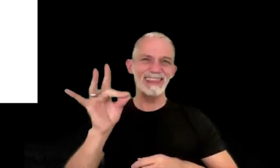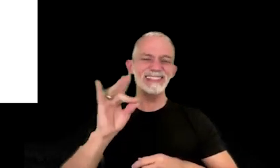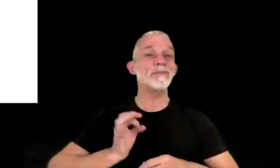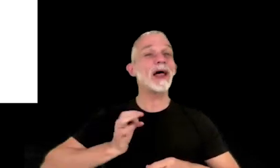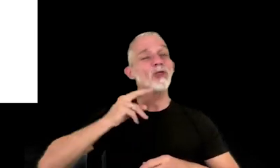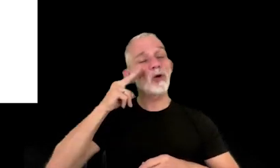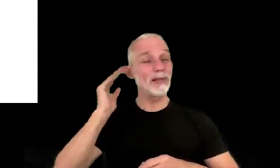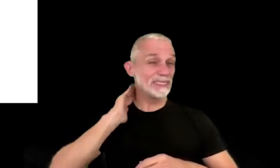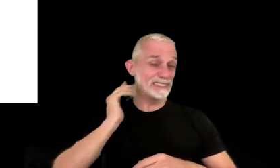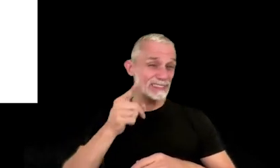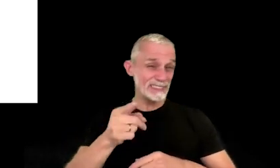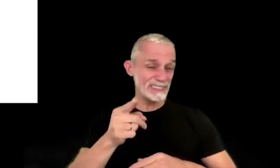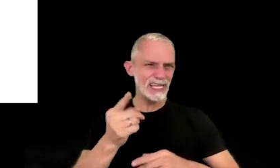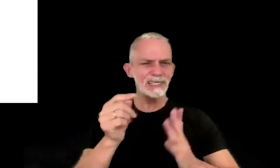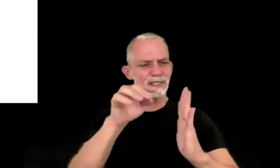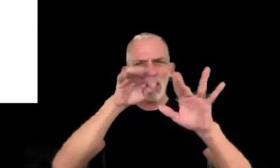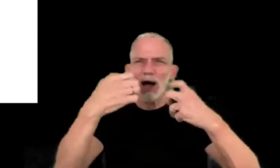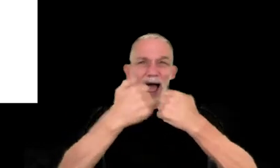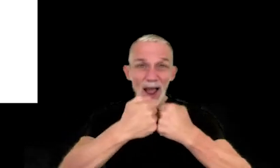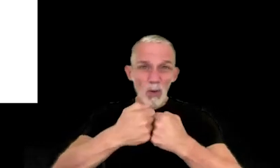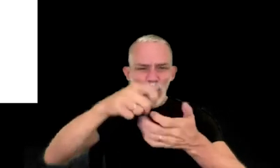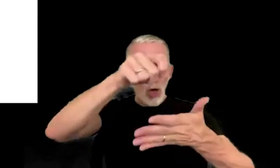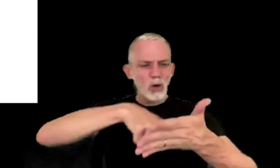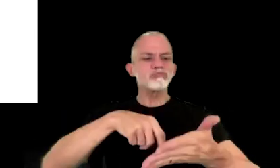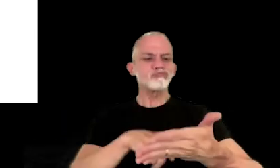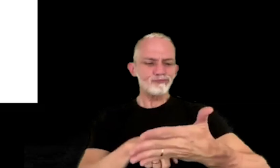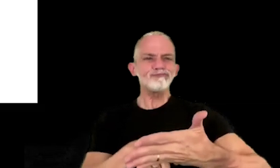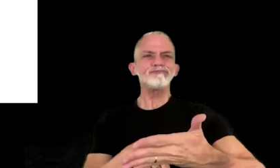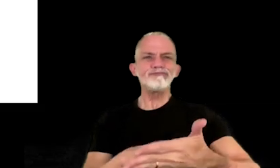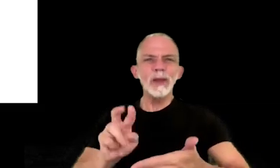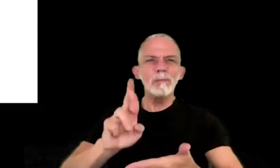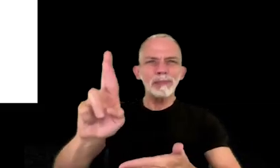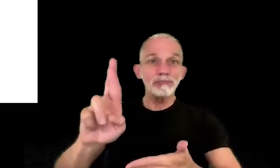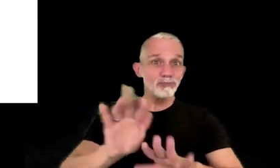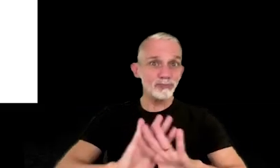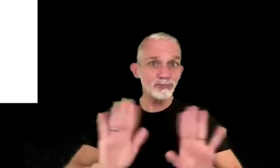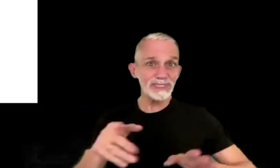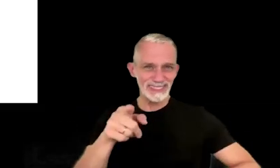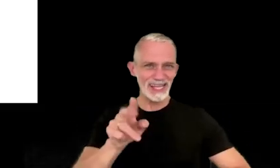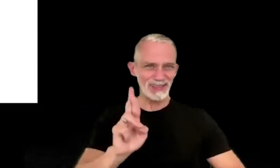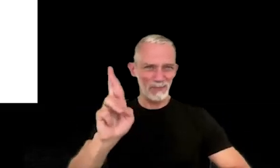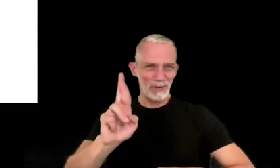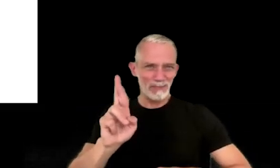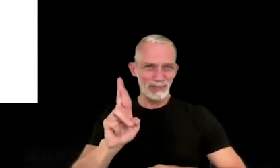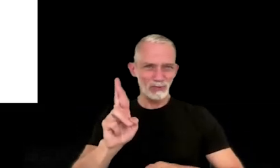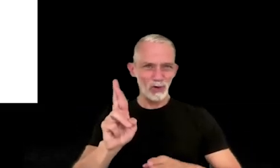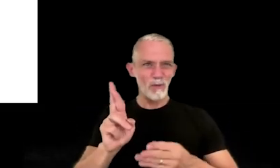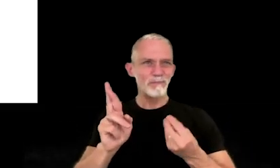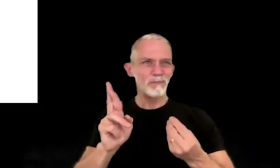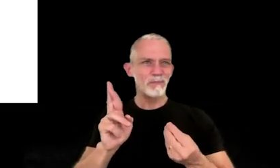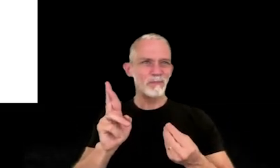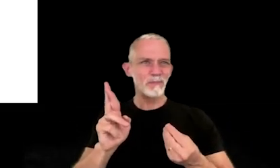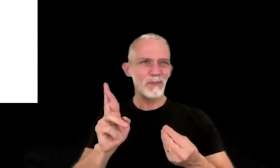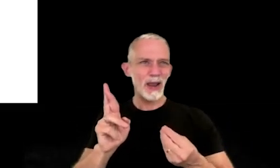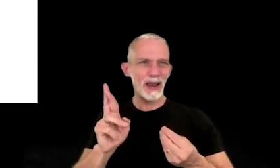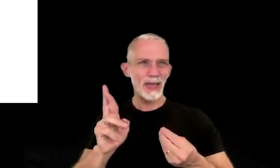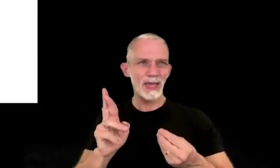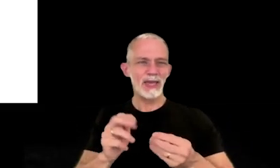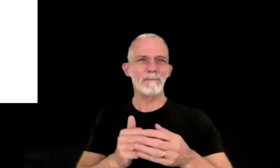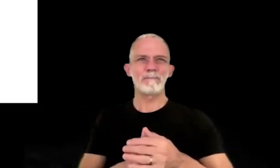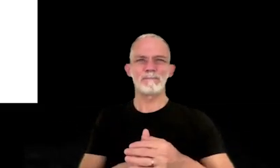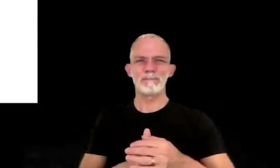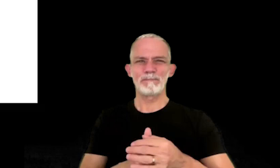2016, donde se autoriza, ¿sí? En este caso, se está autorizando